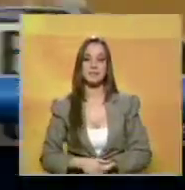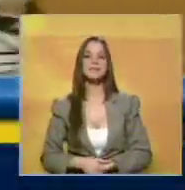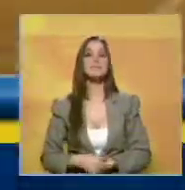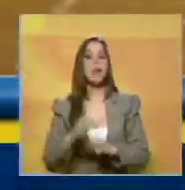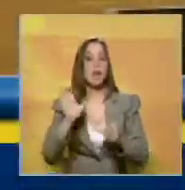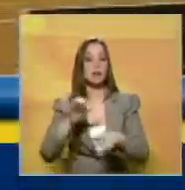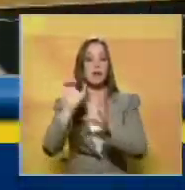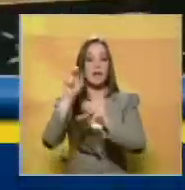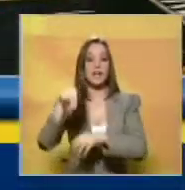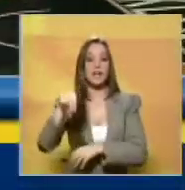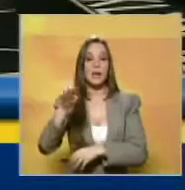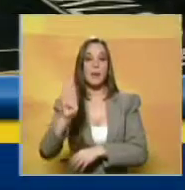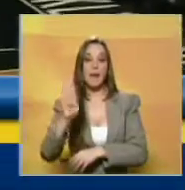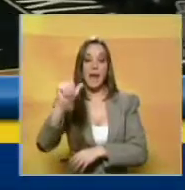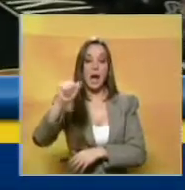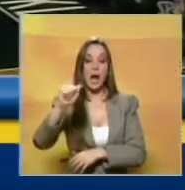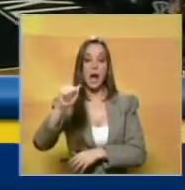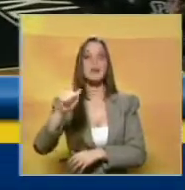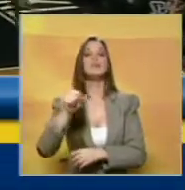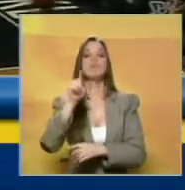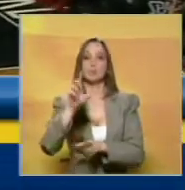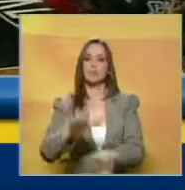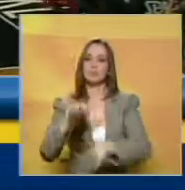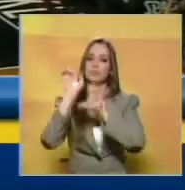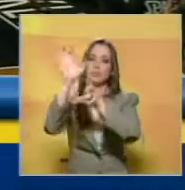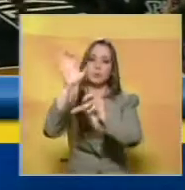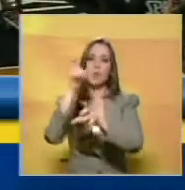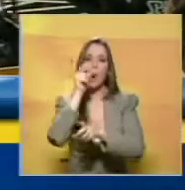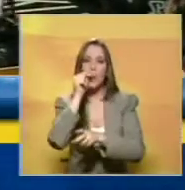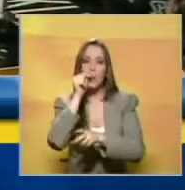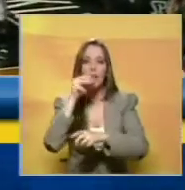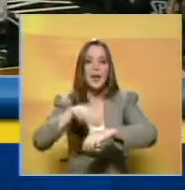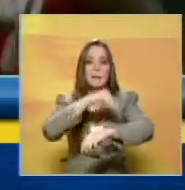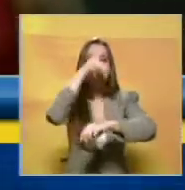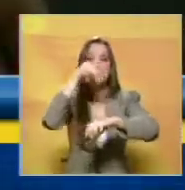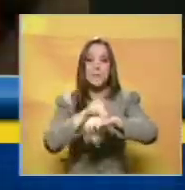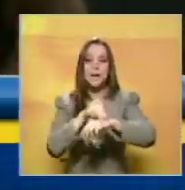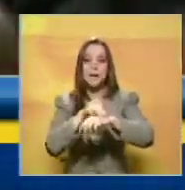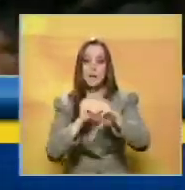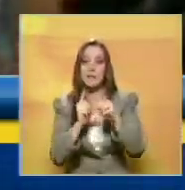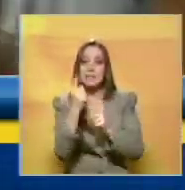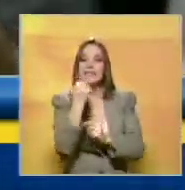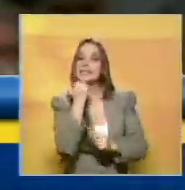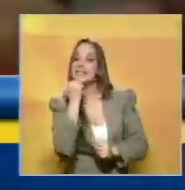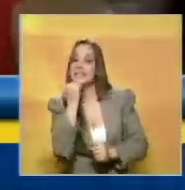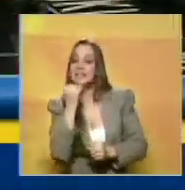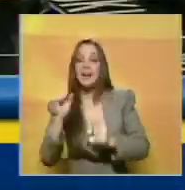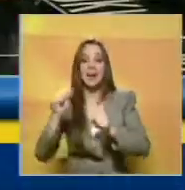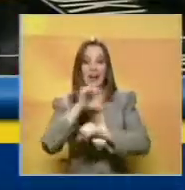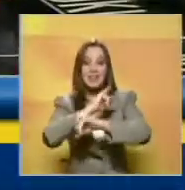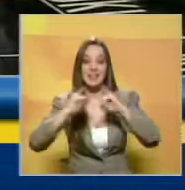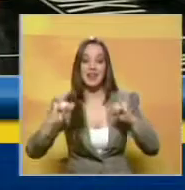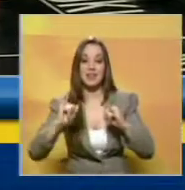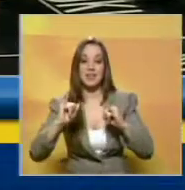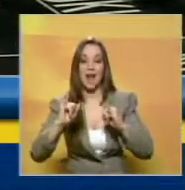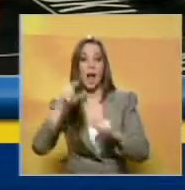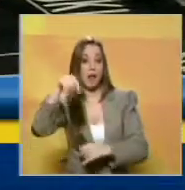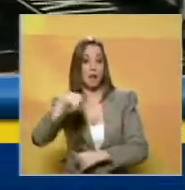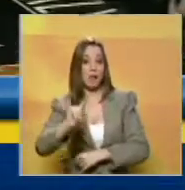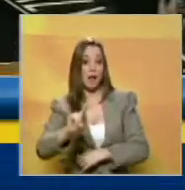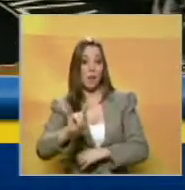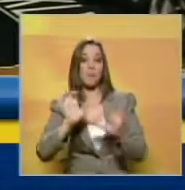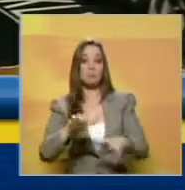Pasamos a la NBA porque LeBron James estuvo imparable y los Heat de Miami se colocaron un paso a la final de la Conferencia del Este. Este lunes James